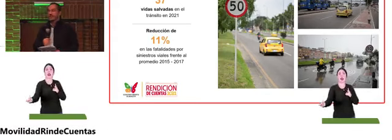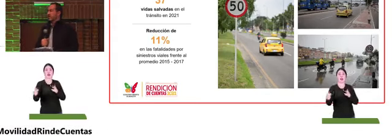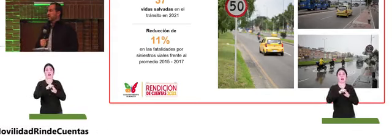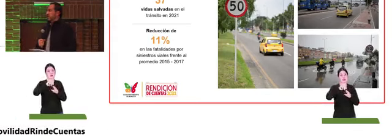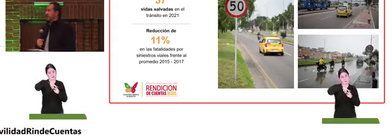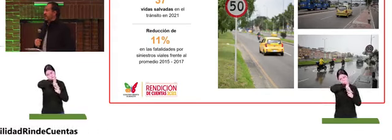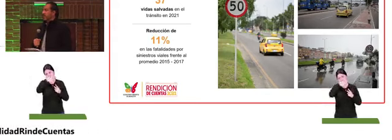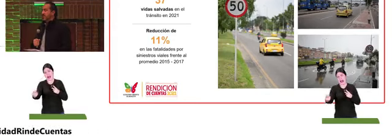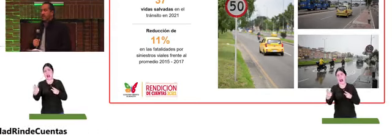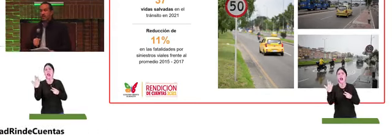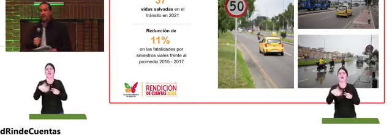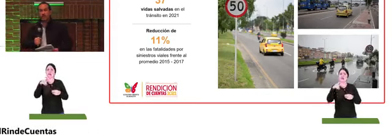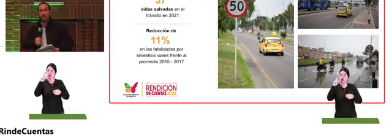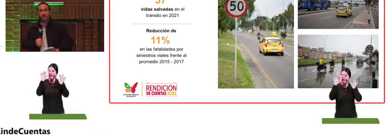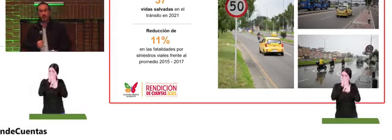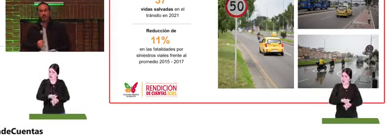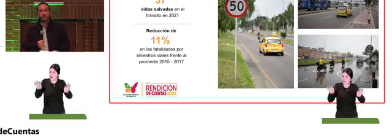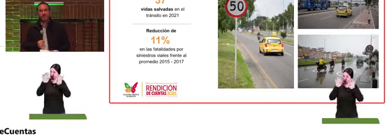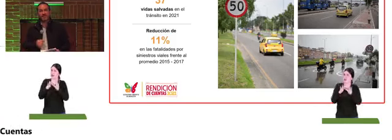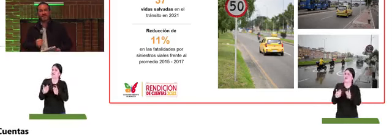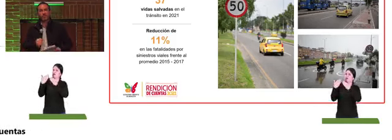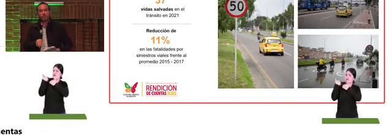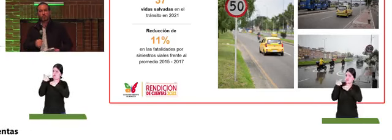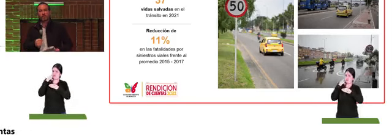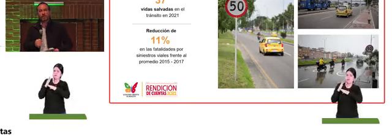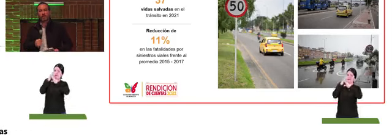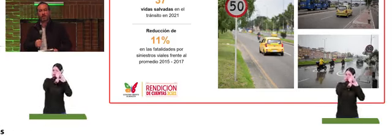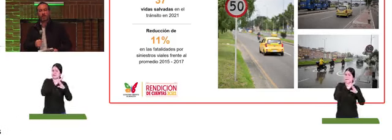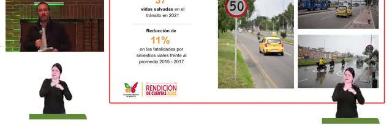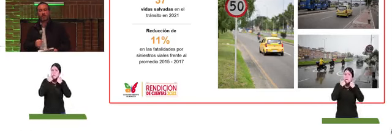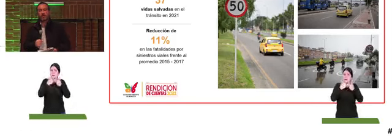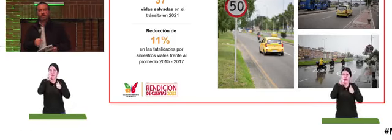la responsabilidad también, cuando las usamos, de tener mucho más